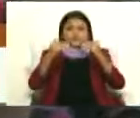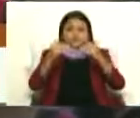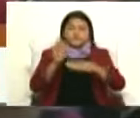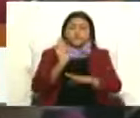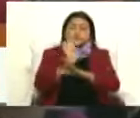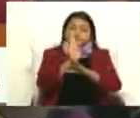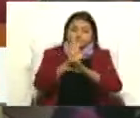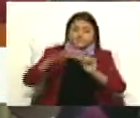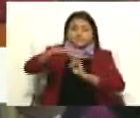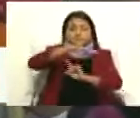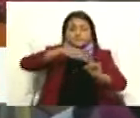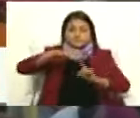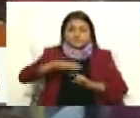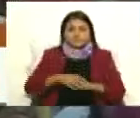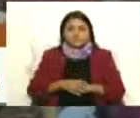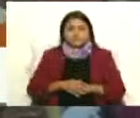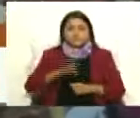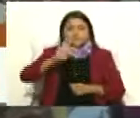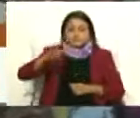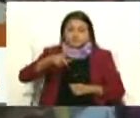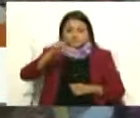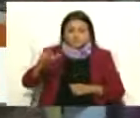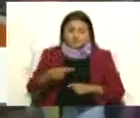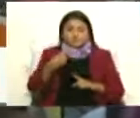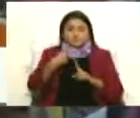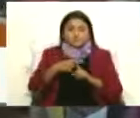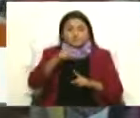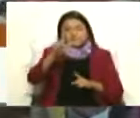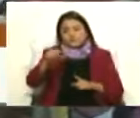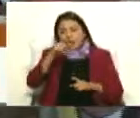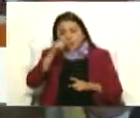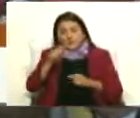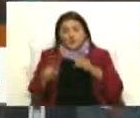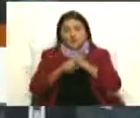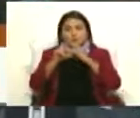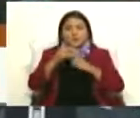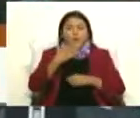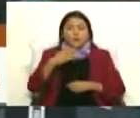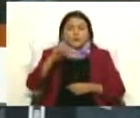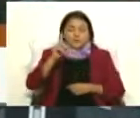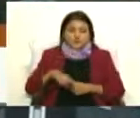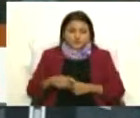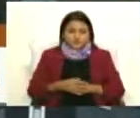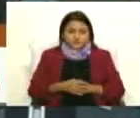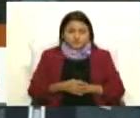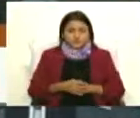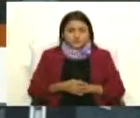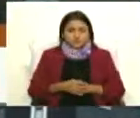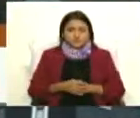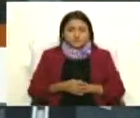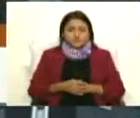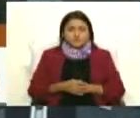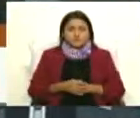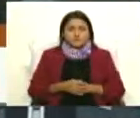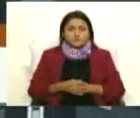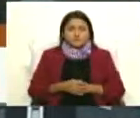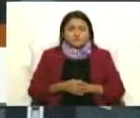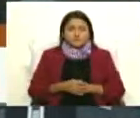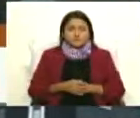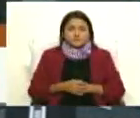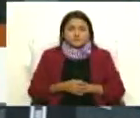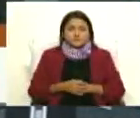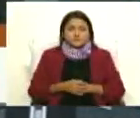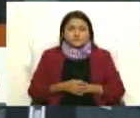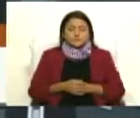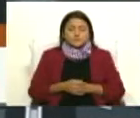esta patria, igual que los hombres venezolanos y que nuestros jóvenes. Así que, hermanos y hermanas de